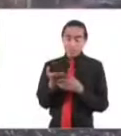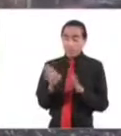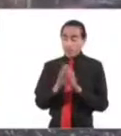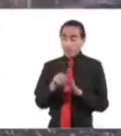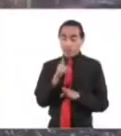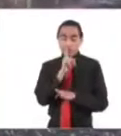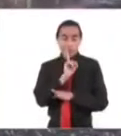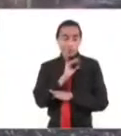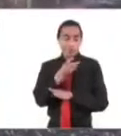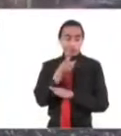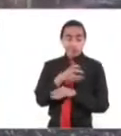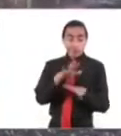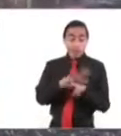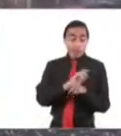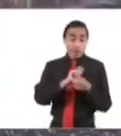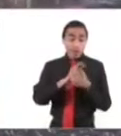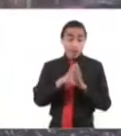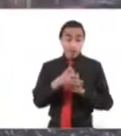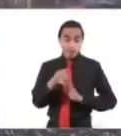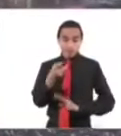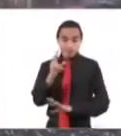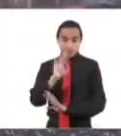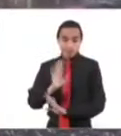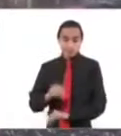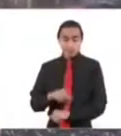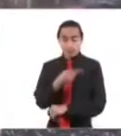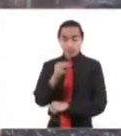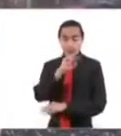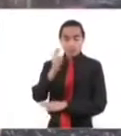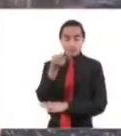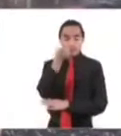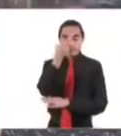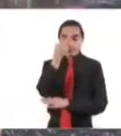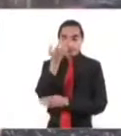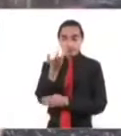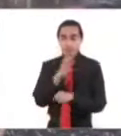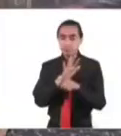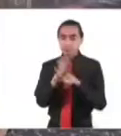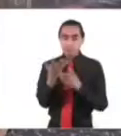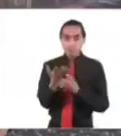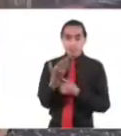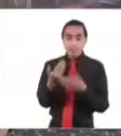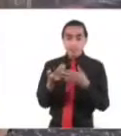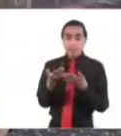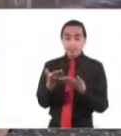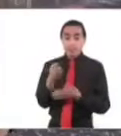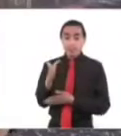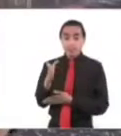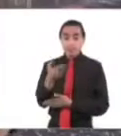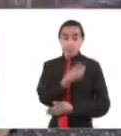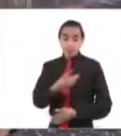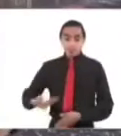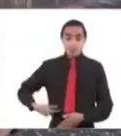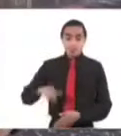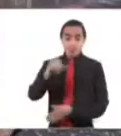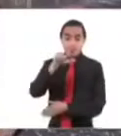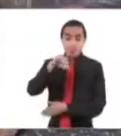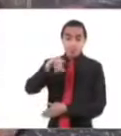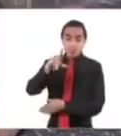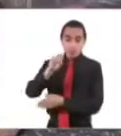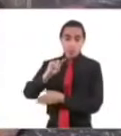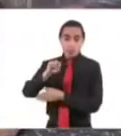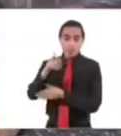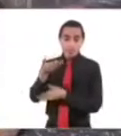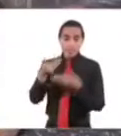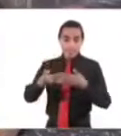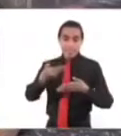el cambio en el gobierno. Recuerden que el presidente López Obrador fue jefe de